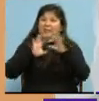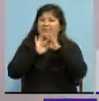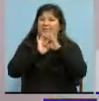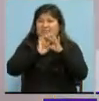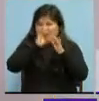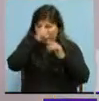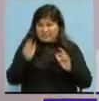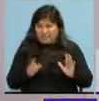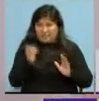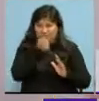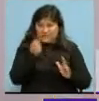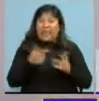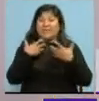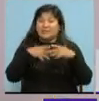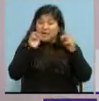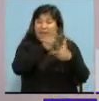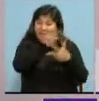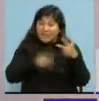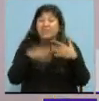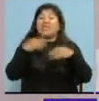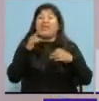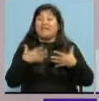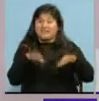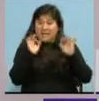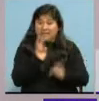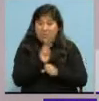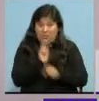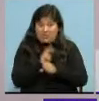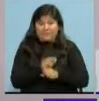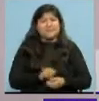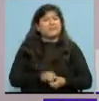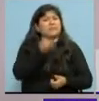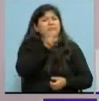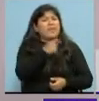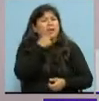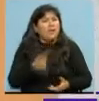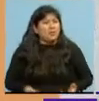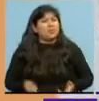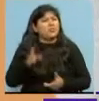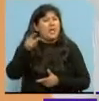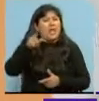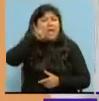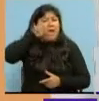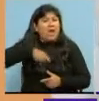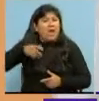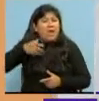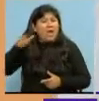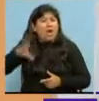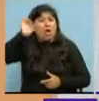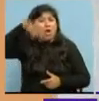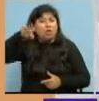salvar a un cóndor desde que ustedes lo toman acá y lo envían a buenos aires y en allá y la vuelta